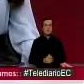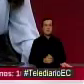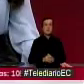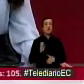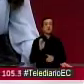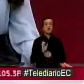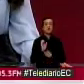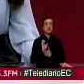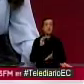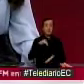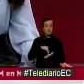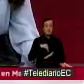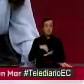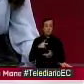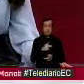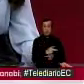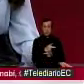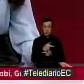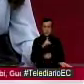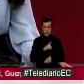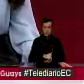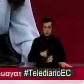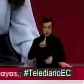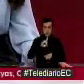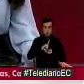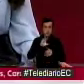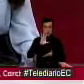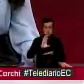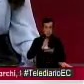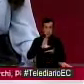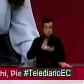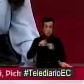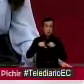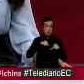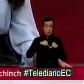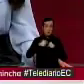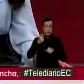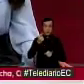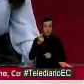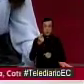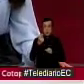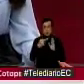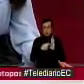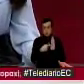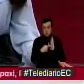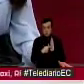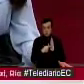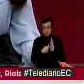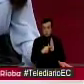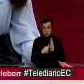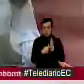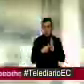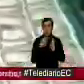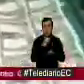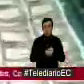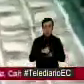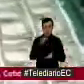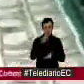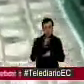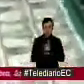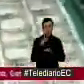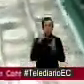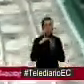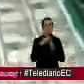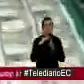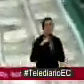Y Ecuador es miembro del Consejo Directivo del Centro Interamericano de Administraciones Tributarias, CIAT. Marisol Andrade, directora general del Servicio